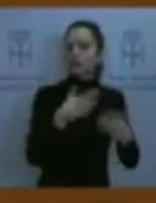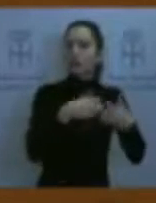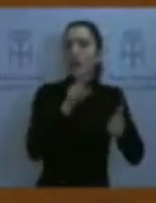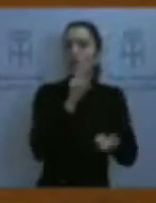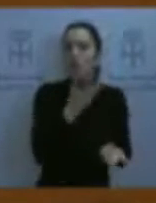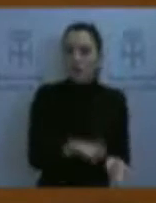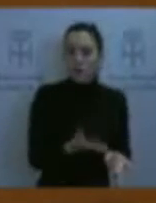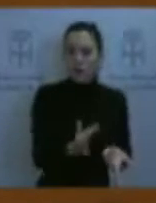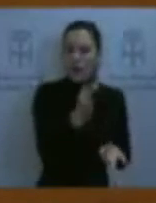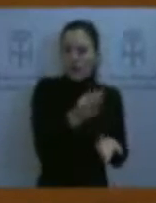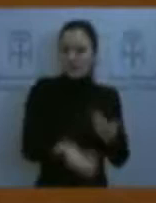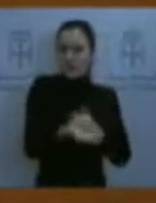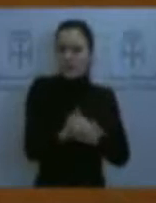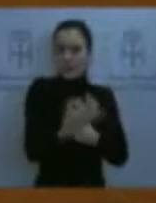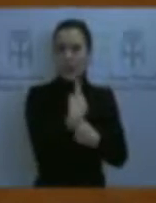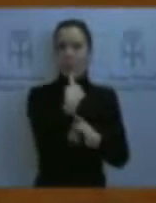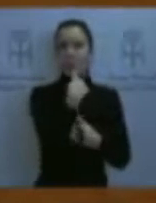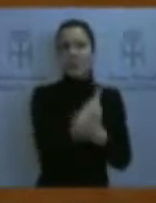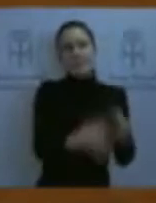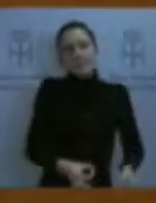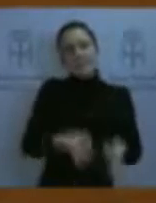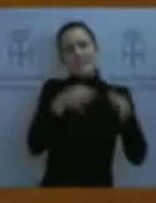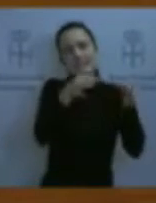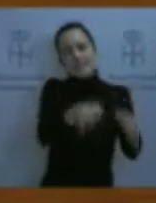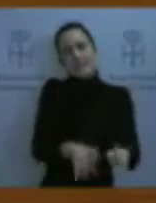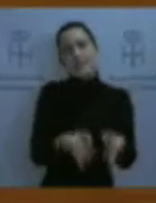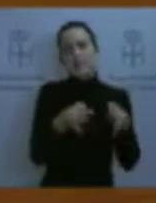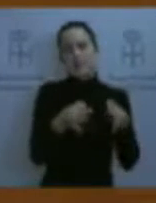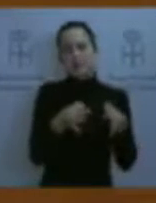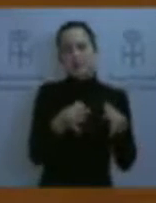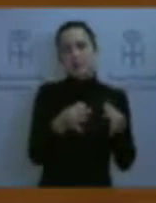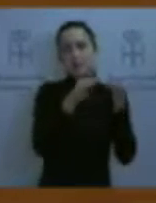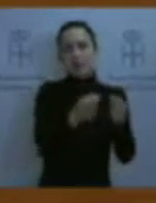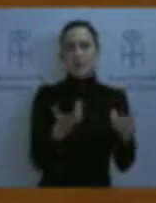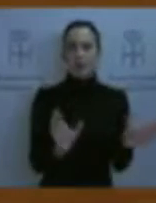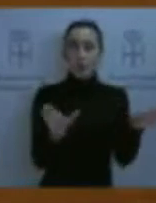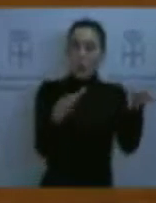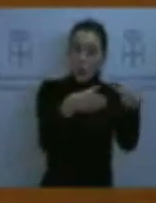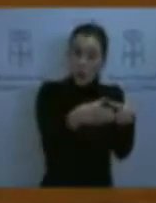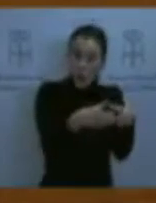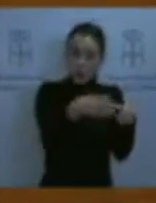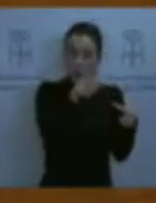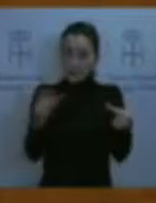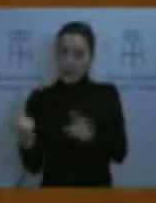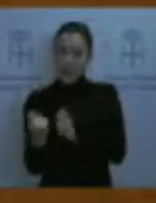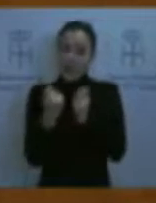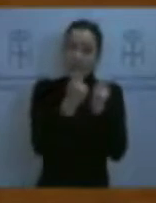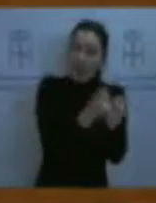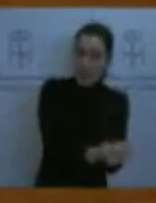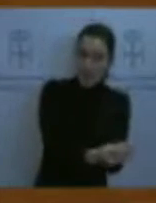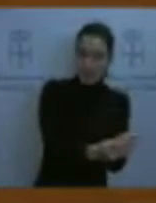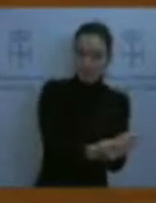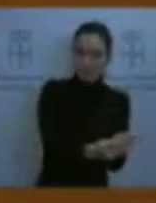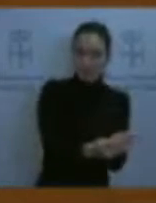formaban parte de ese selecto club de donantes a la lista, a las